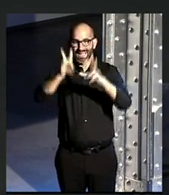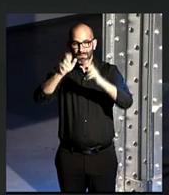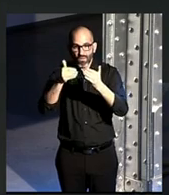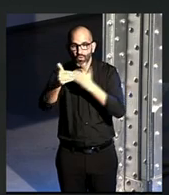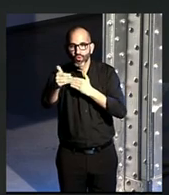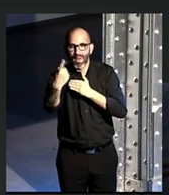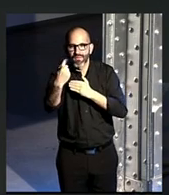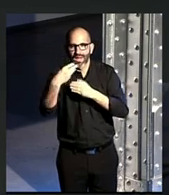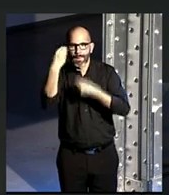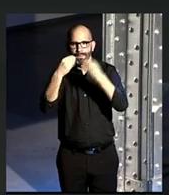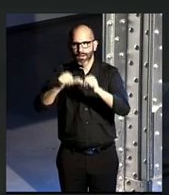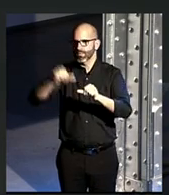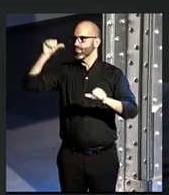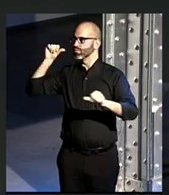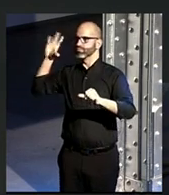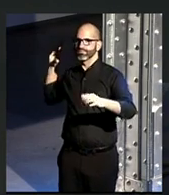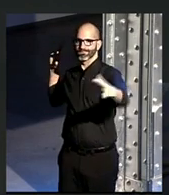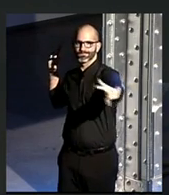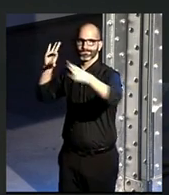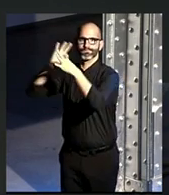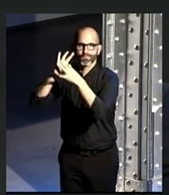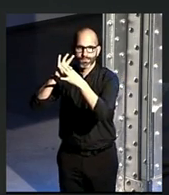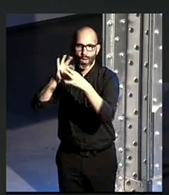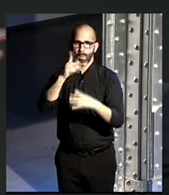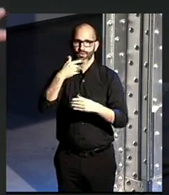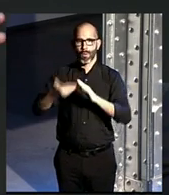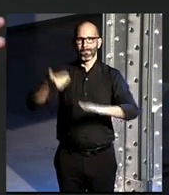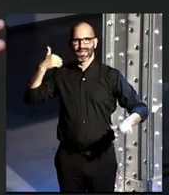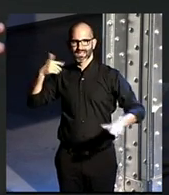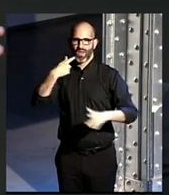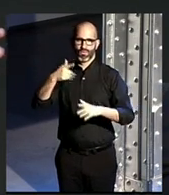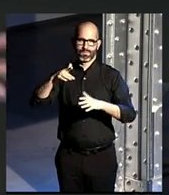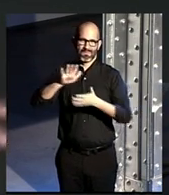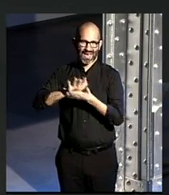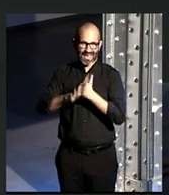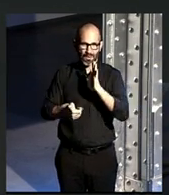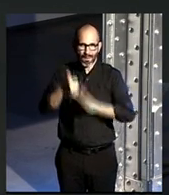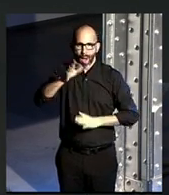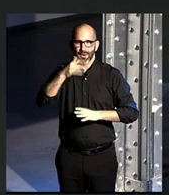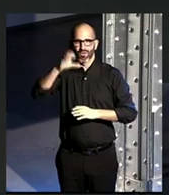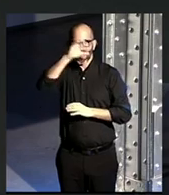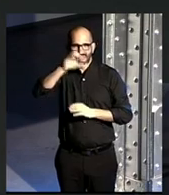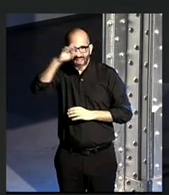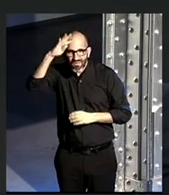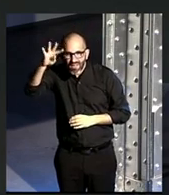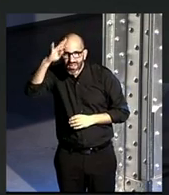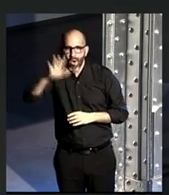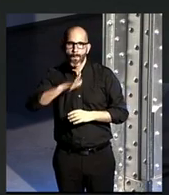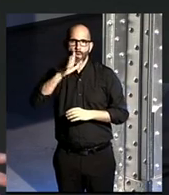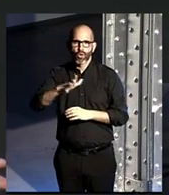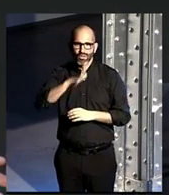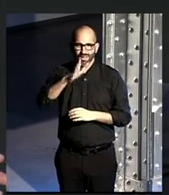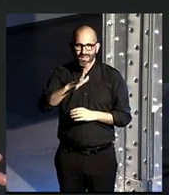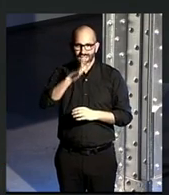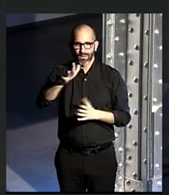el pasado es una zona más tranquilizadora, un mundo más tranquilizador. Por eso la ciencia ficción, uno de los motivos, hoy está